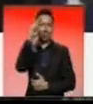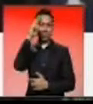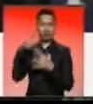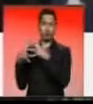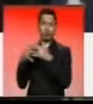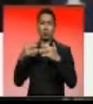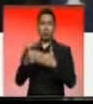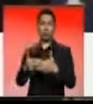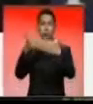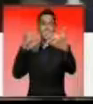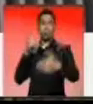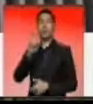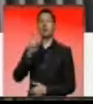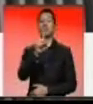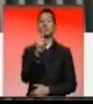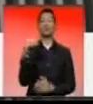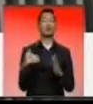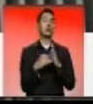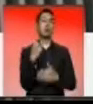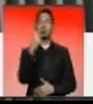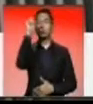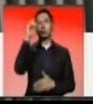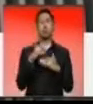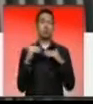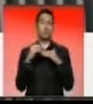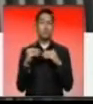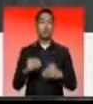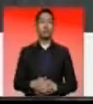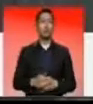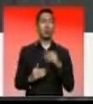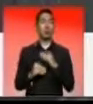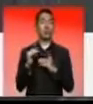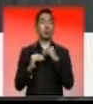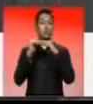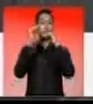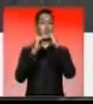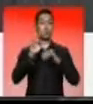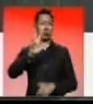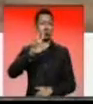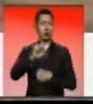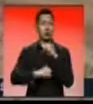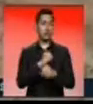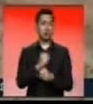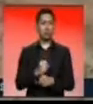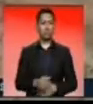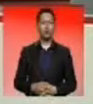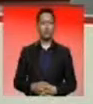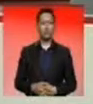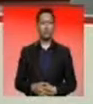los 21.600 millones de dólares y la obra tardaría al menos 3 años y medio.